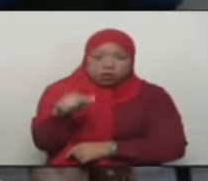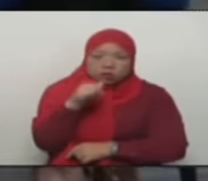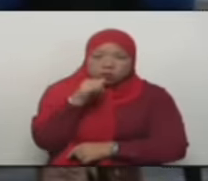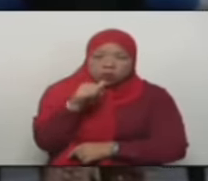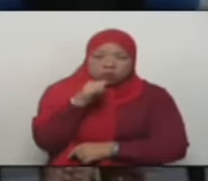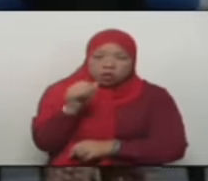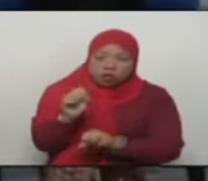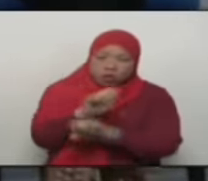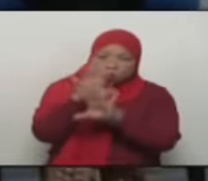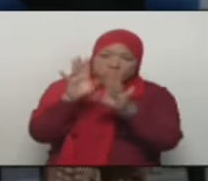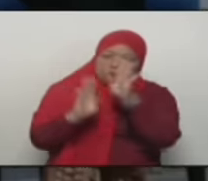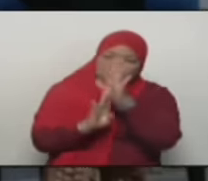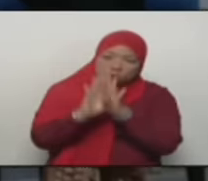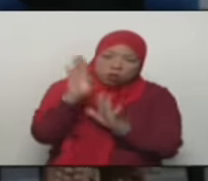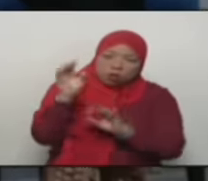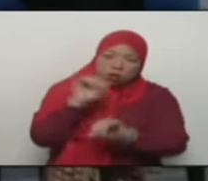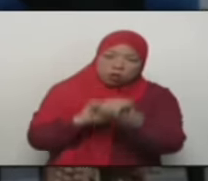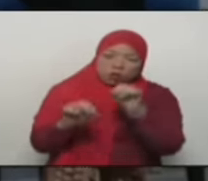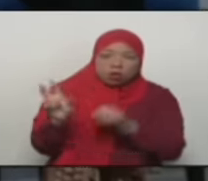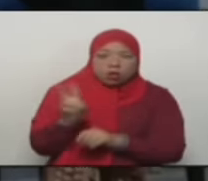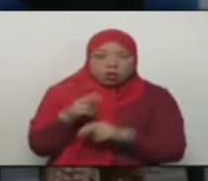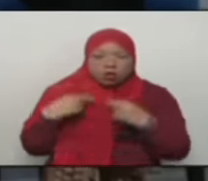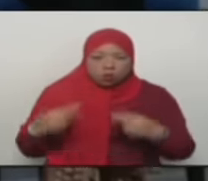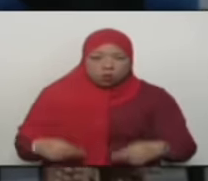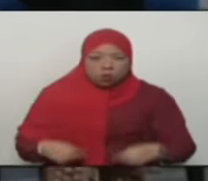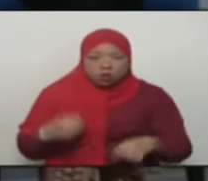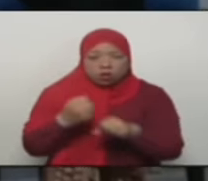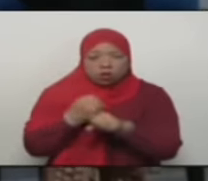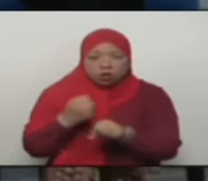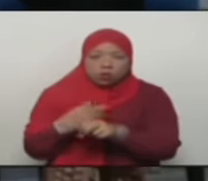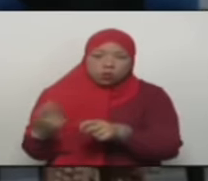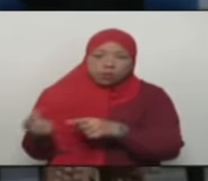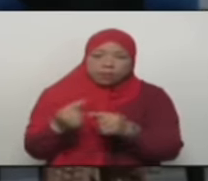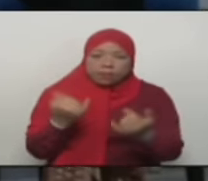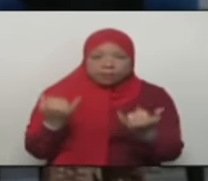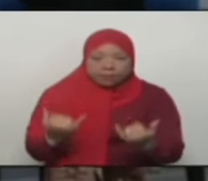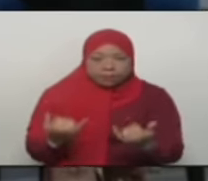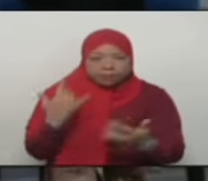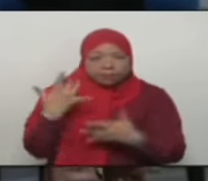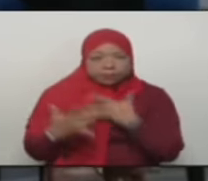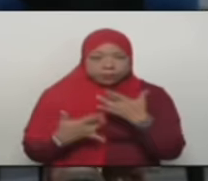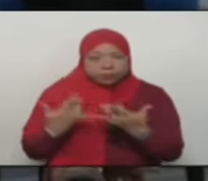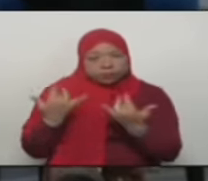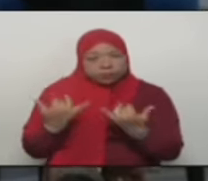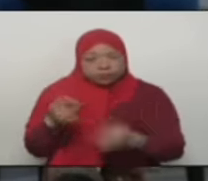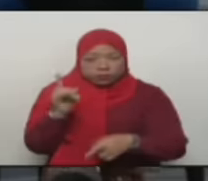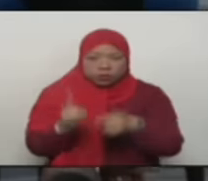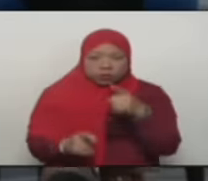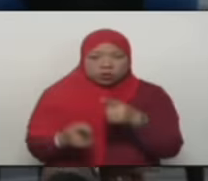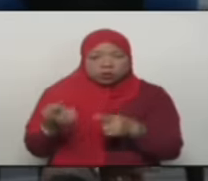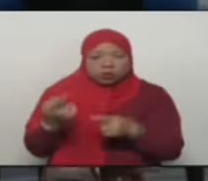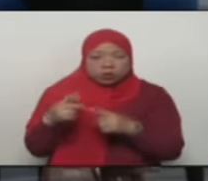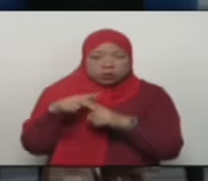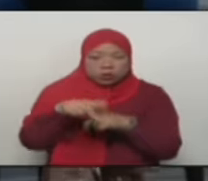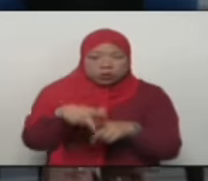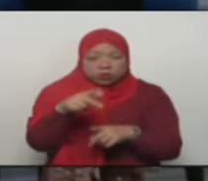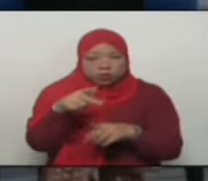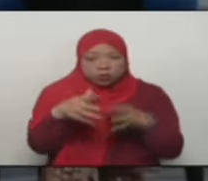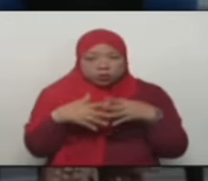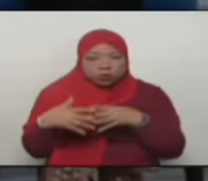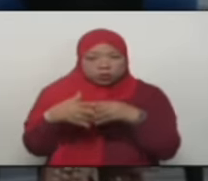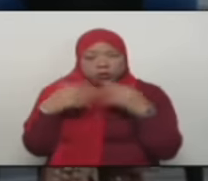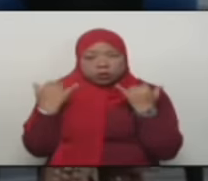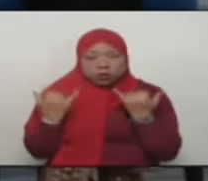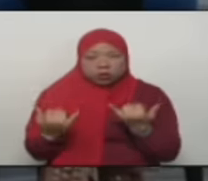la clave de la evolución de la especie humana y de convertirnos en lo que se denomina en algunos sitios la especie dominante del planeta en los